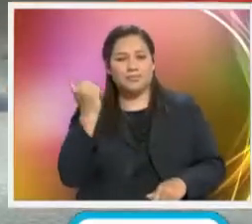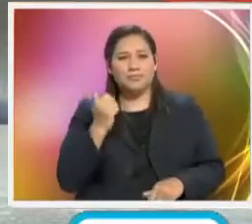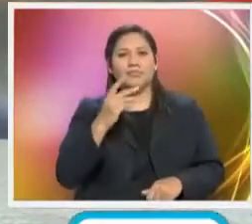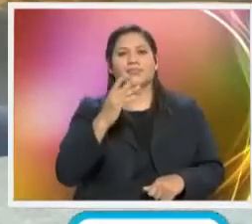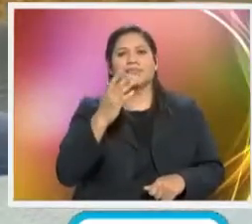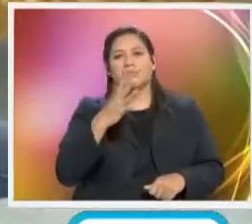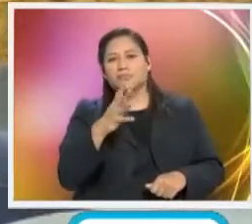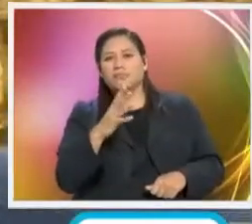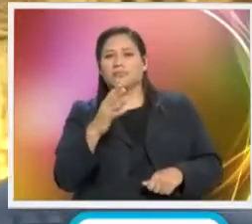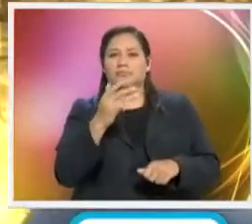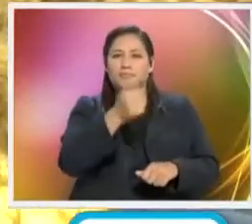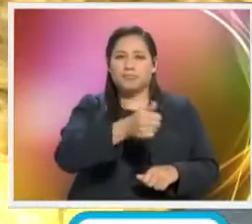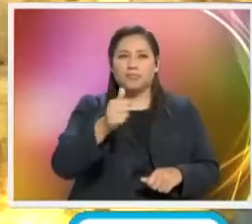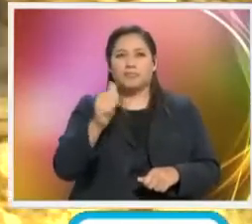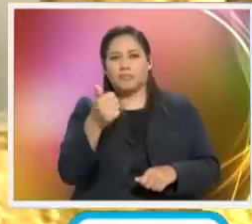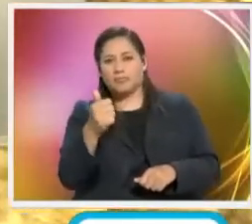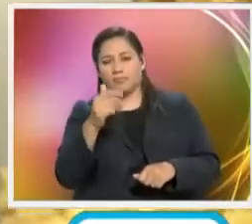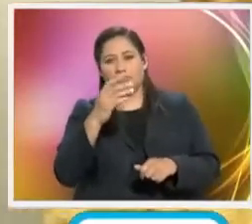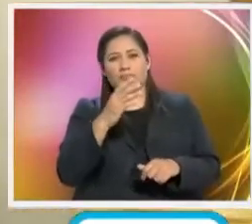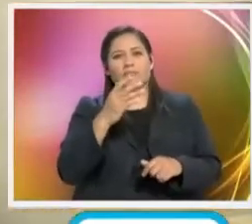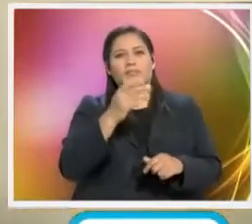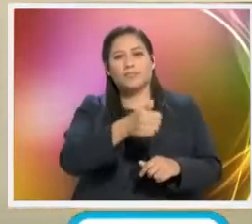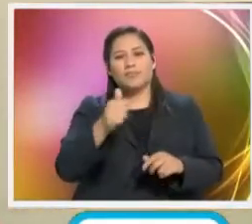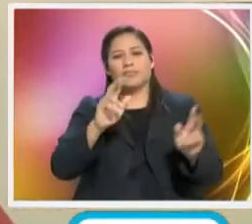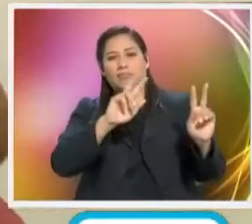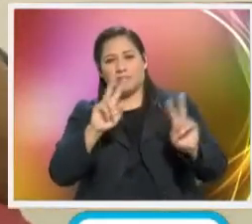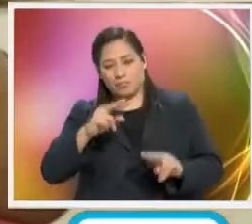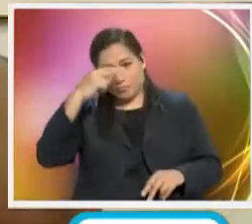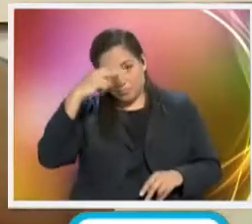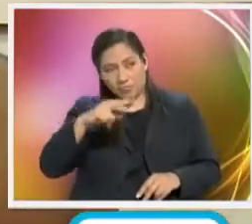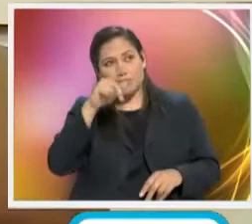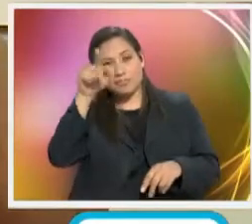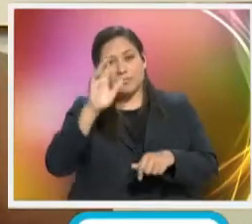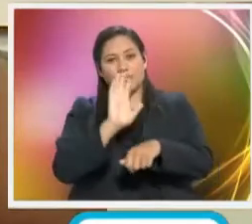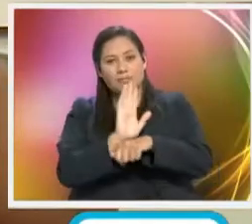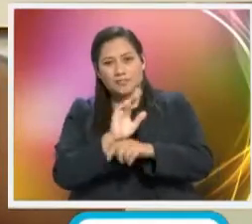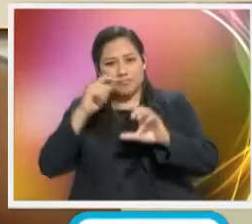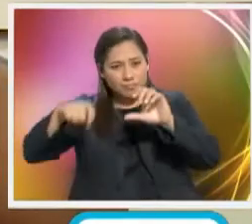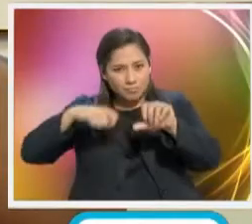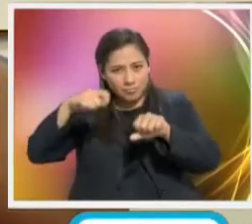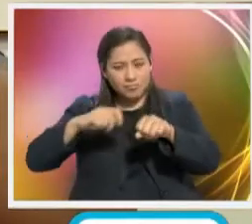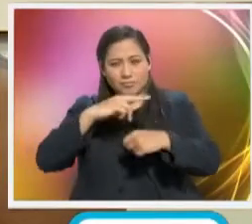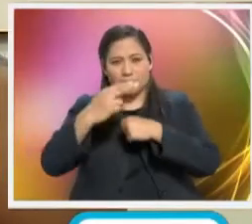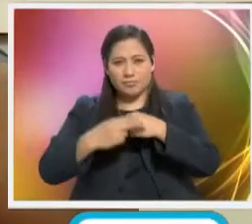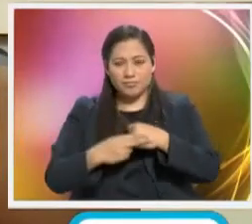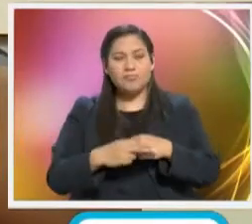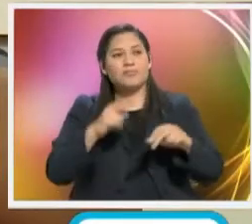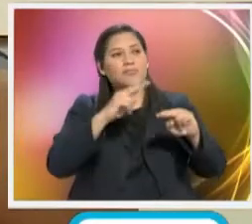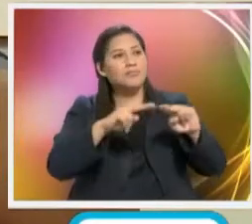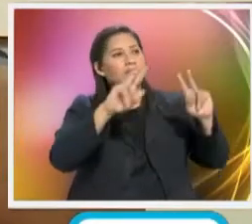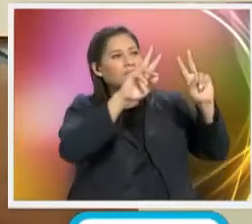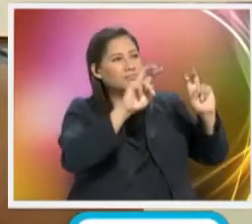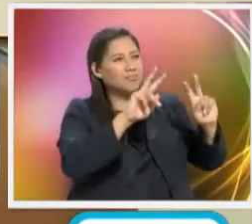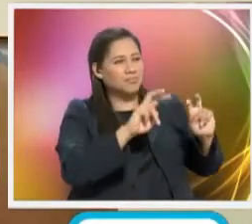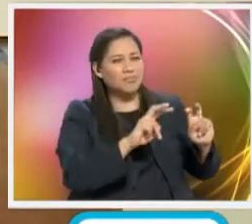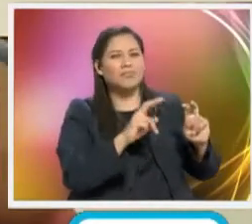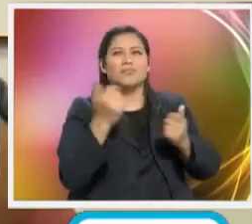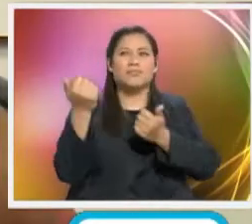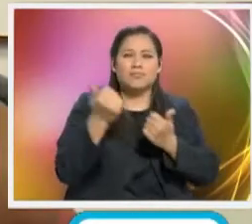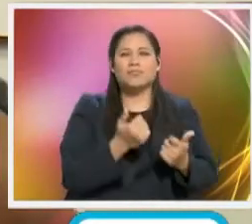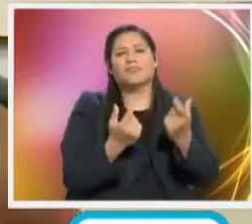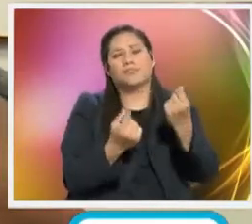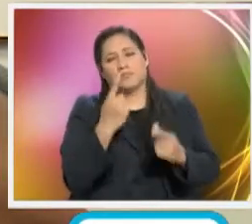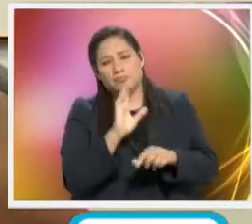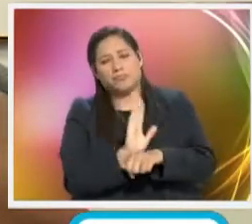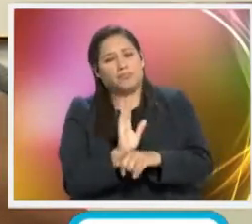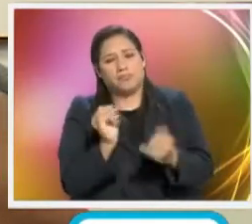cada agosto, cada verano en México, en la Cineteca, y digamos que a la cartelera acaban llegando una que otra película, o